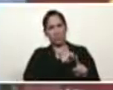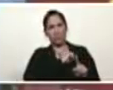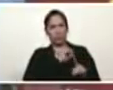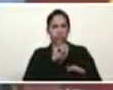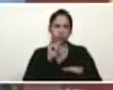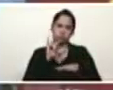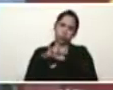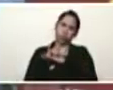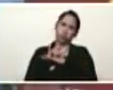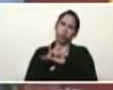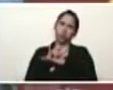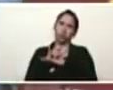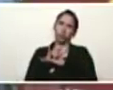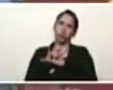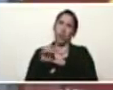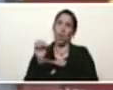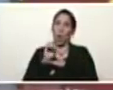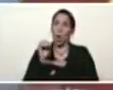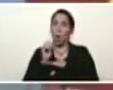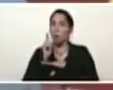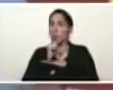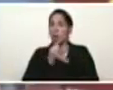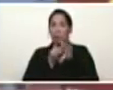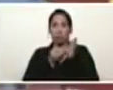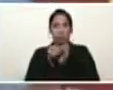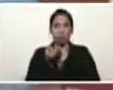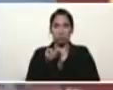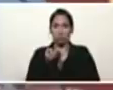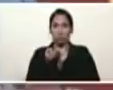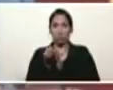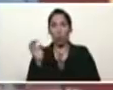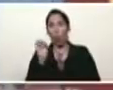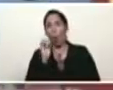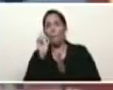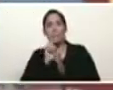traidor, desleal,